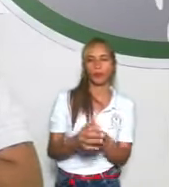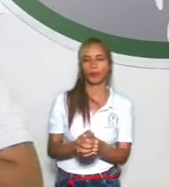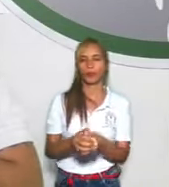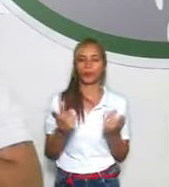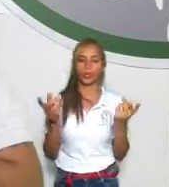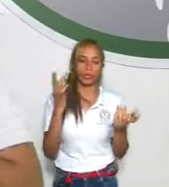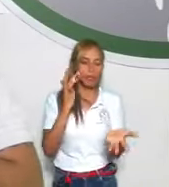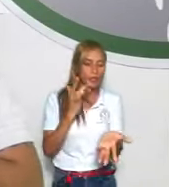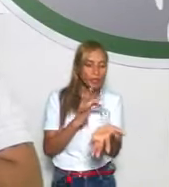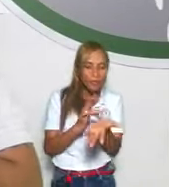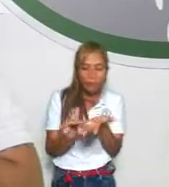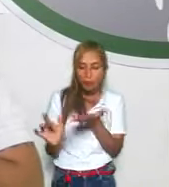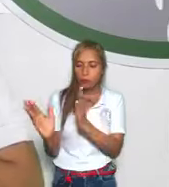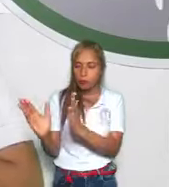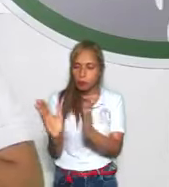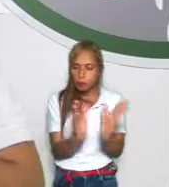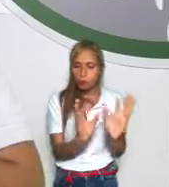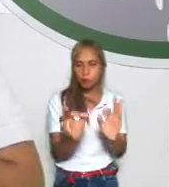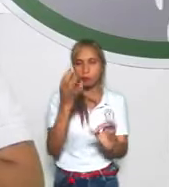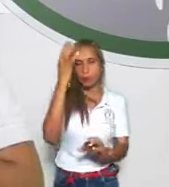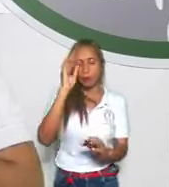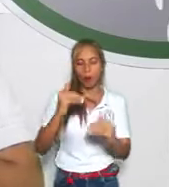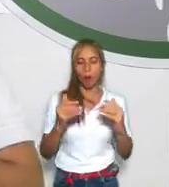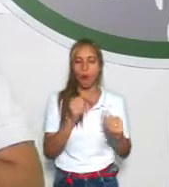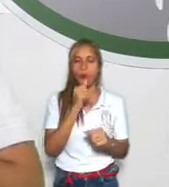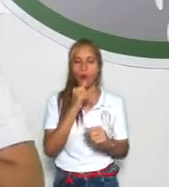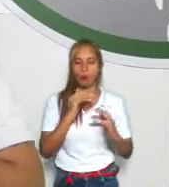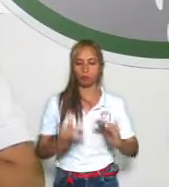si se nos inunda cerca a nuestra casa por una